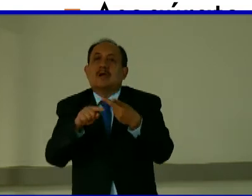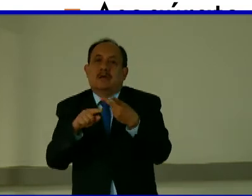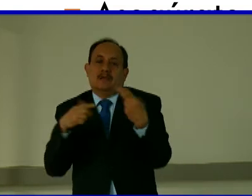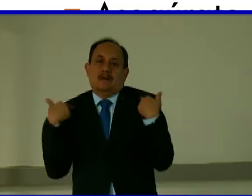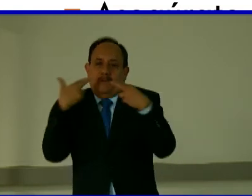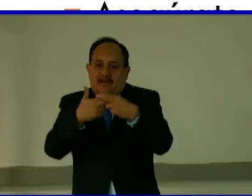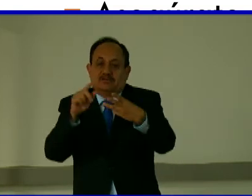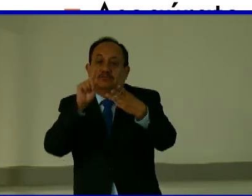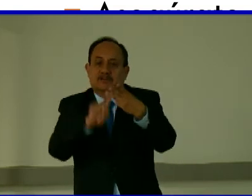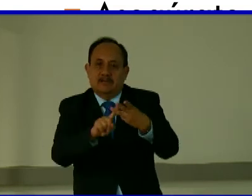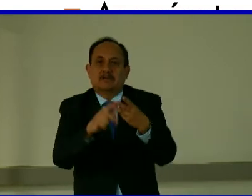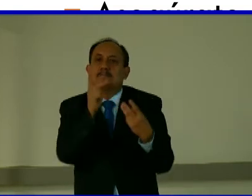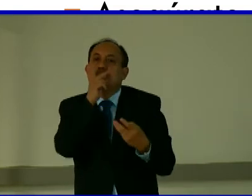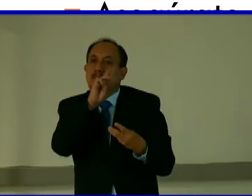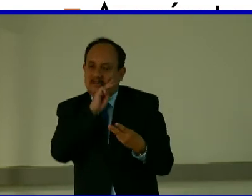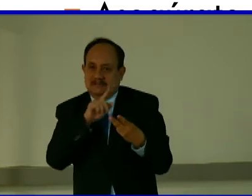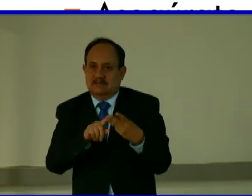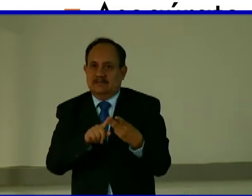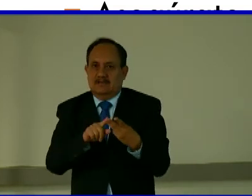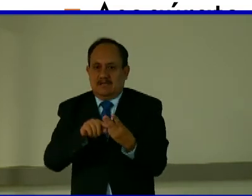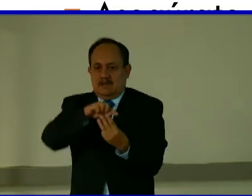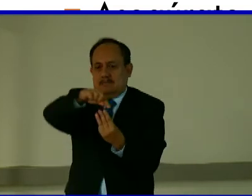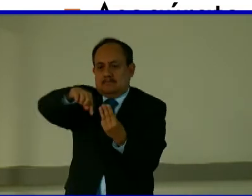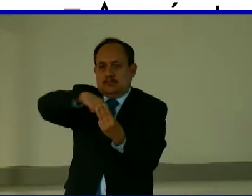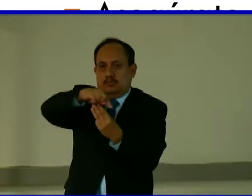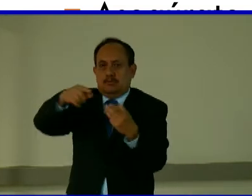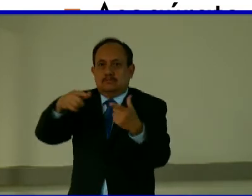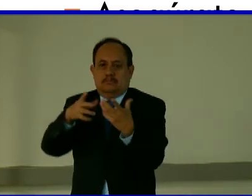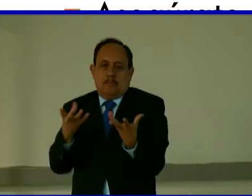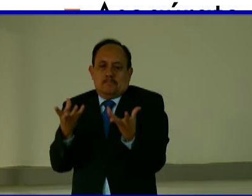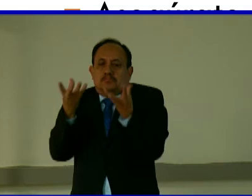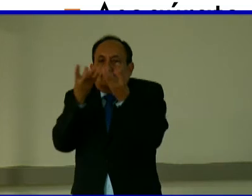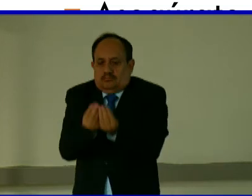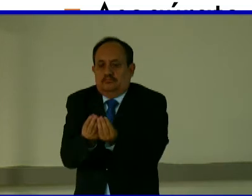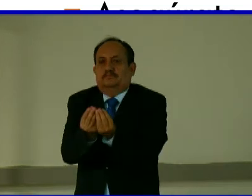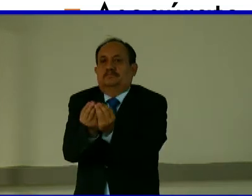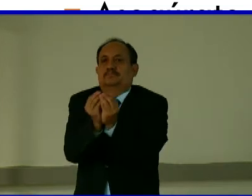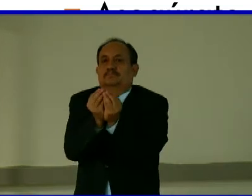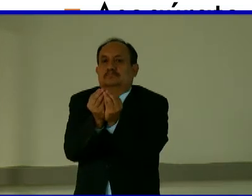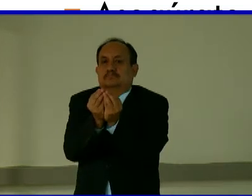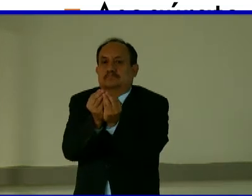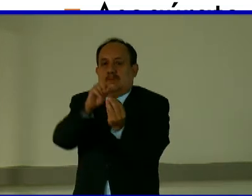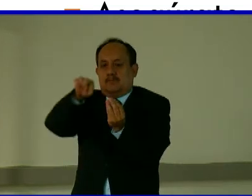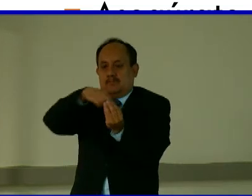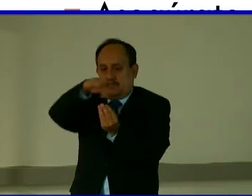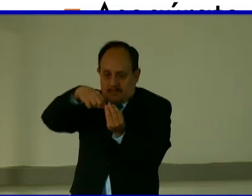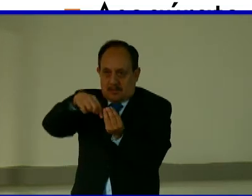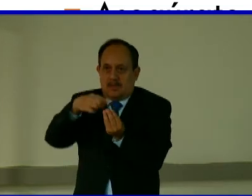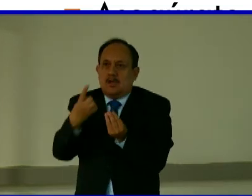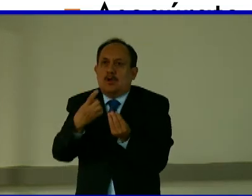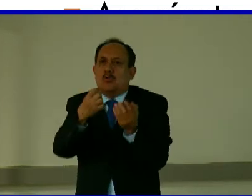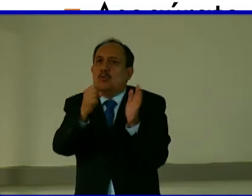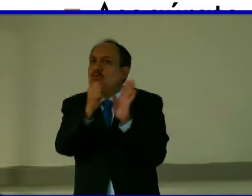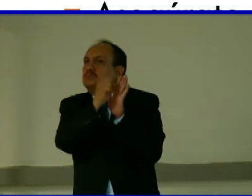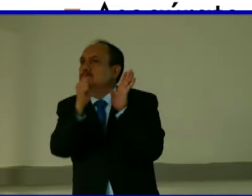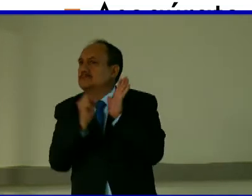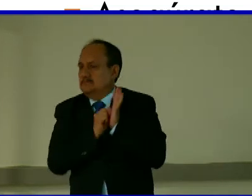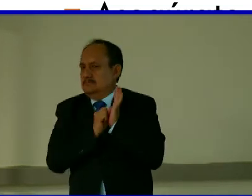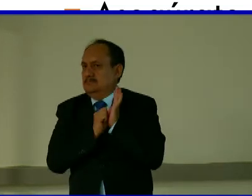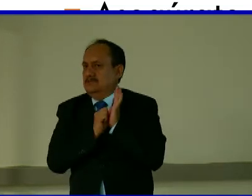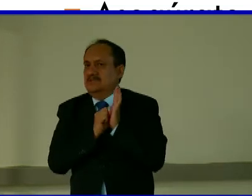padres. Y se hizo formación de los 3 y se estableció un sistema